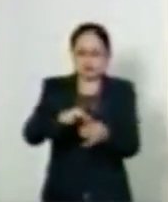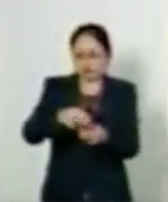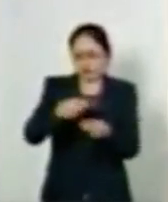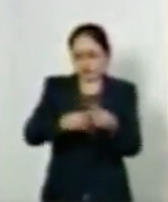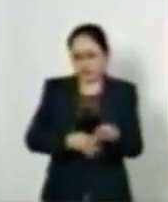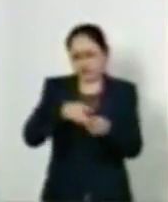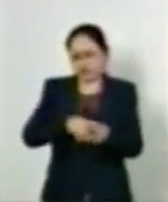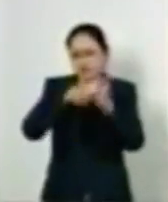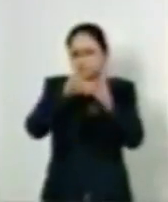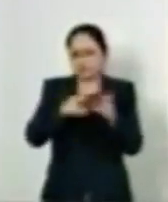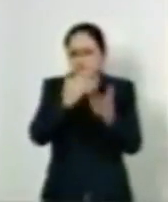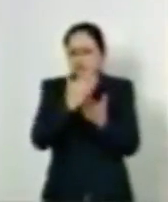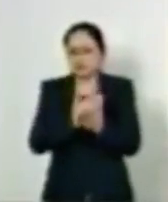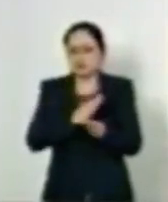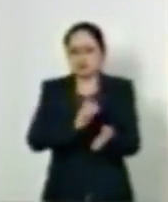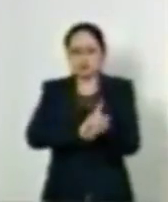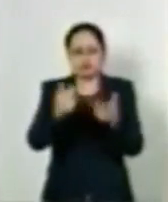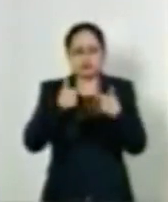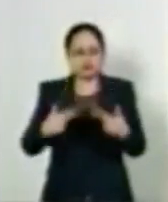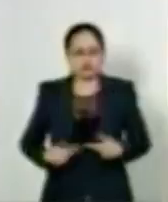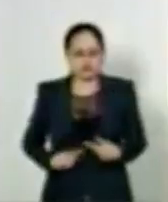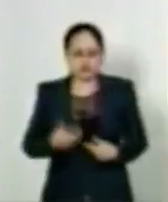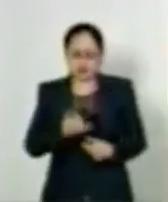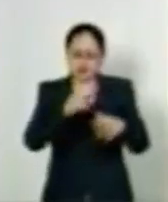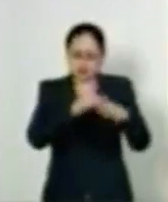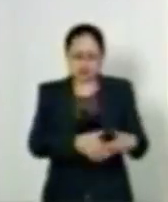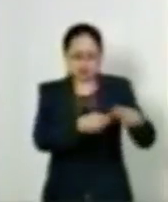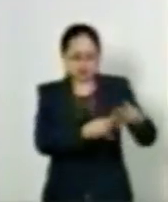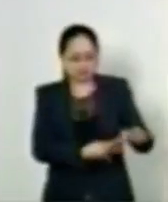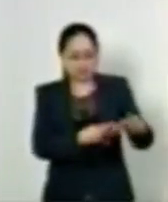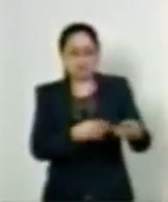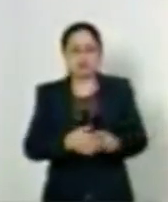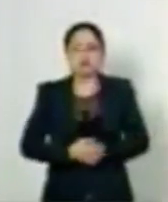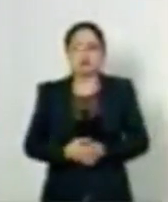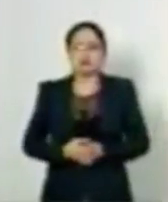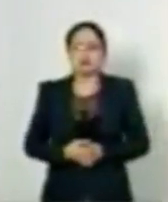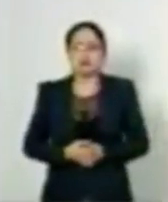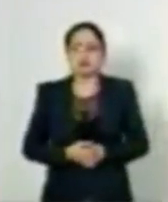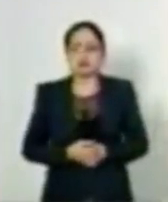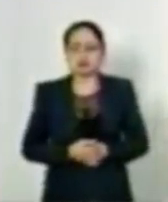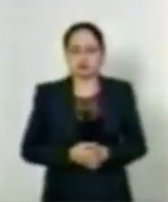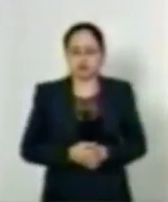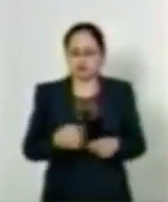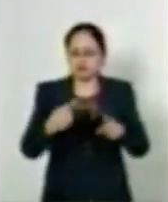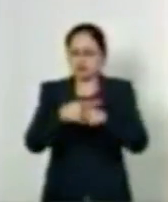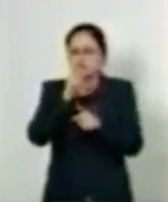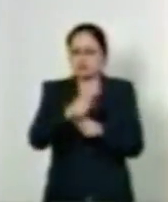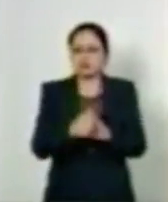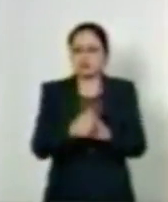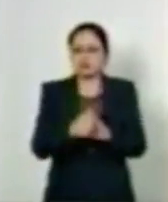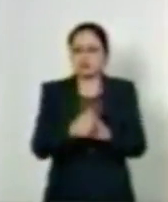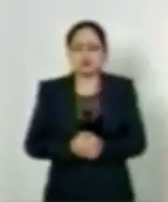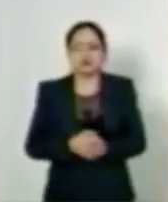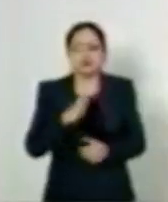en el marco de los derechos humanos y el texto constitucional. Dicha contradicción estriba